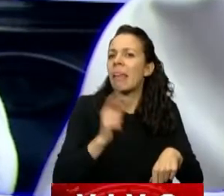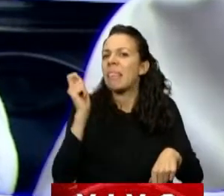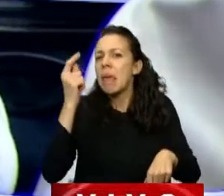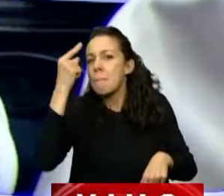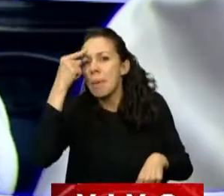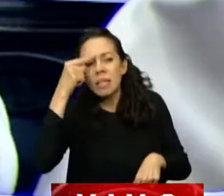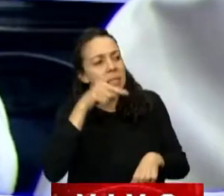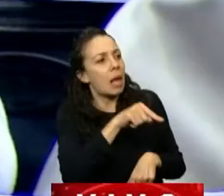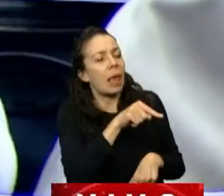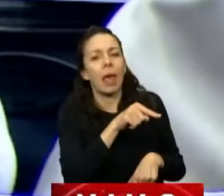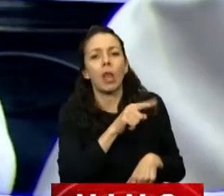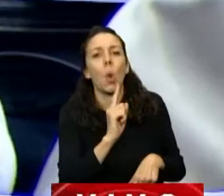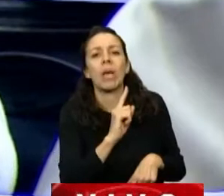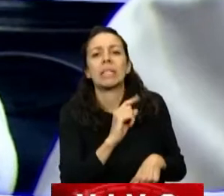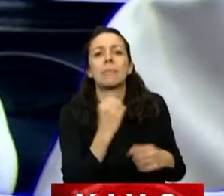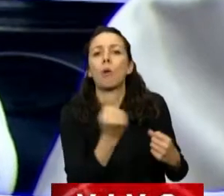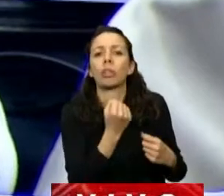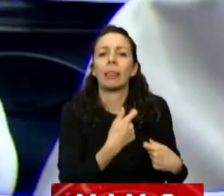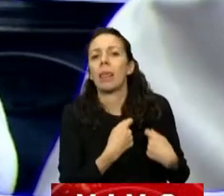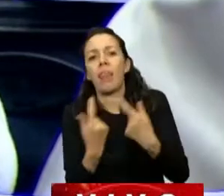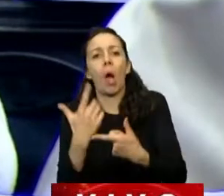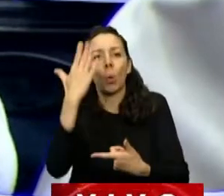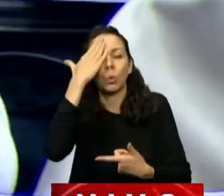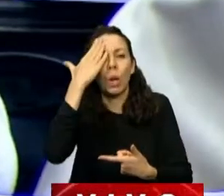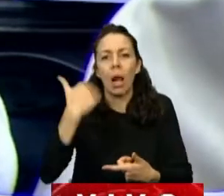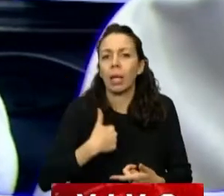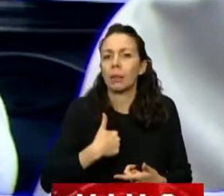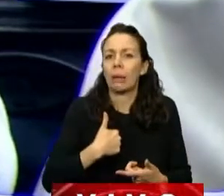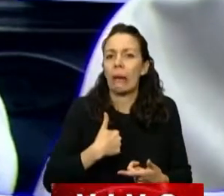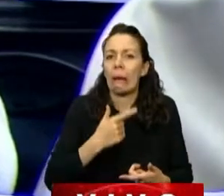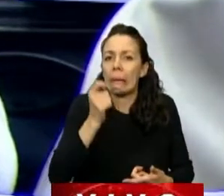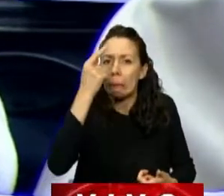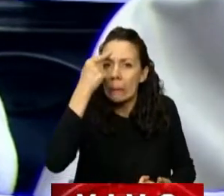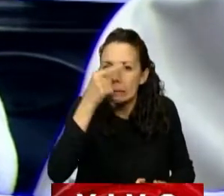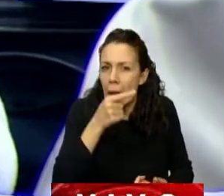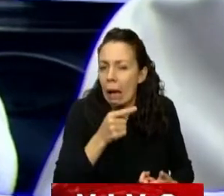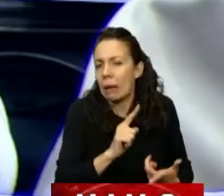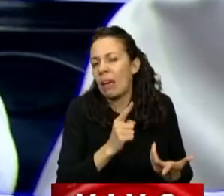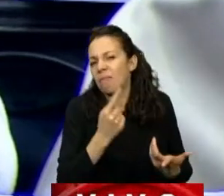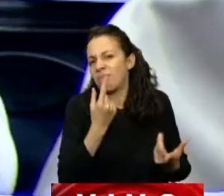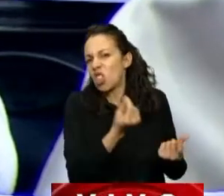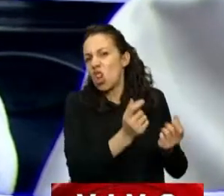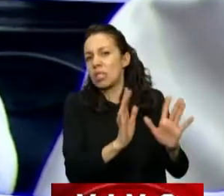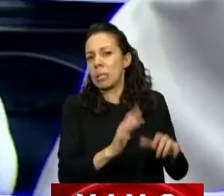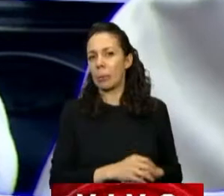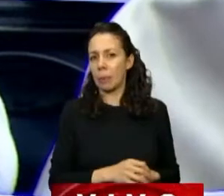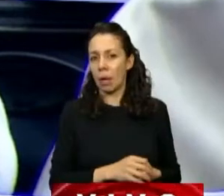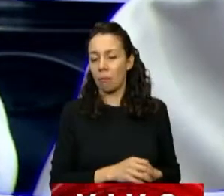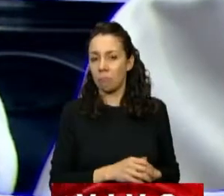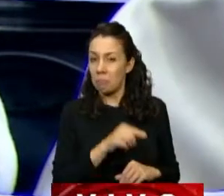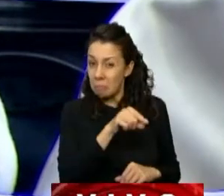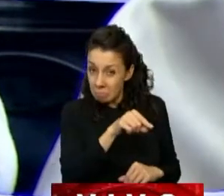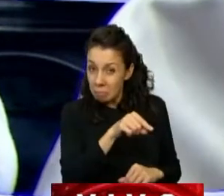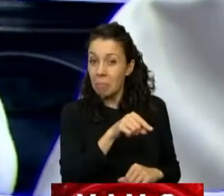no consolida la cultura argentina? Y que además es una industria que da trabajo